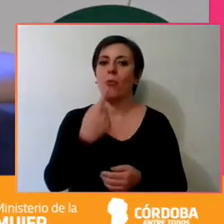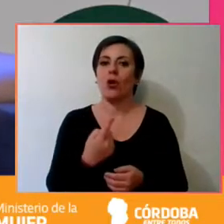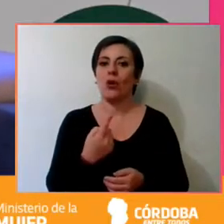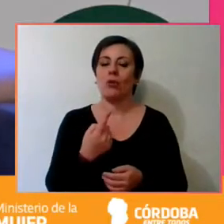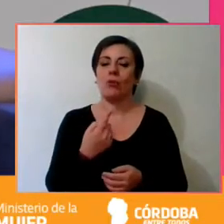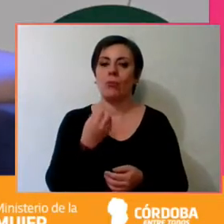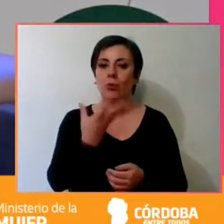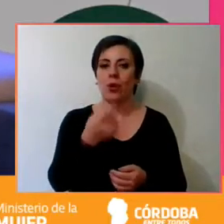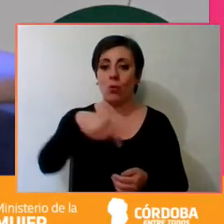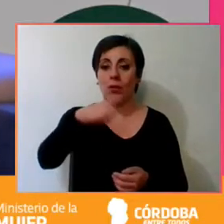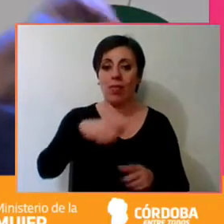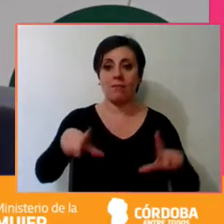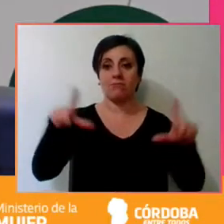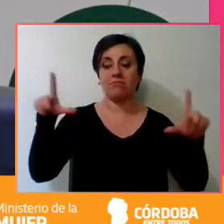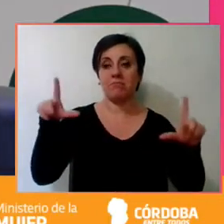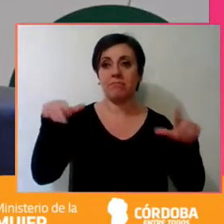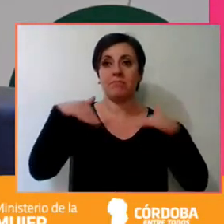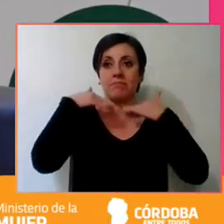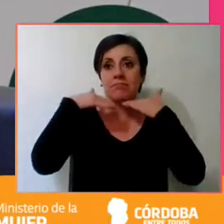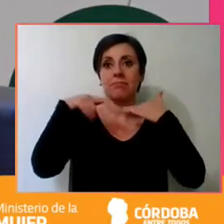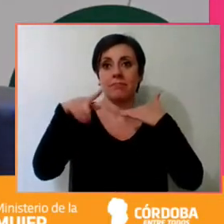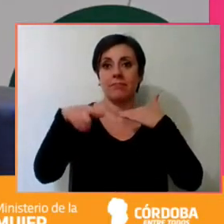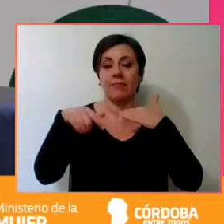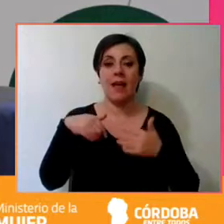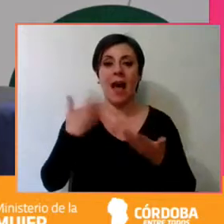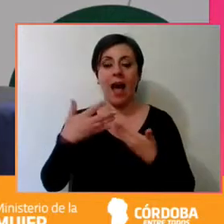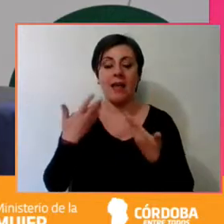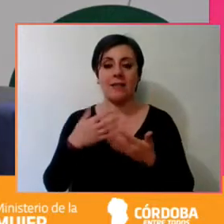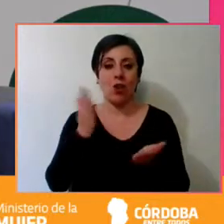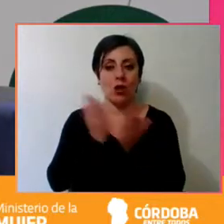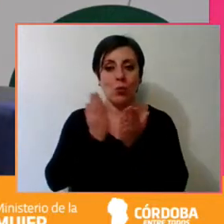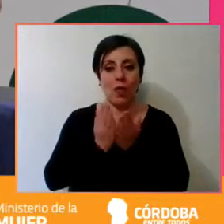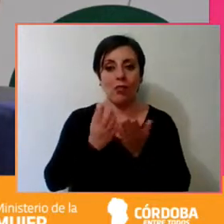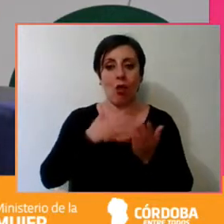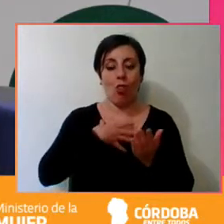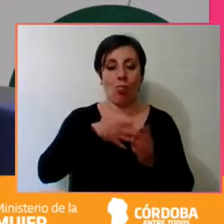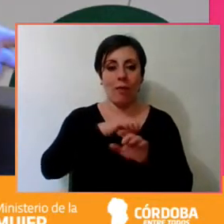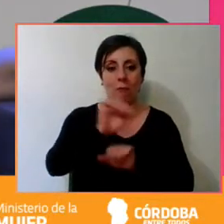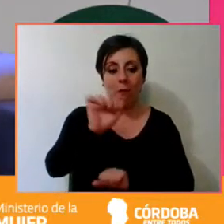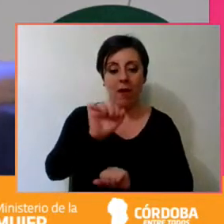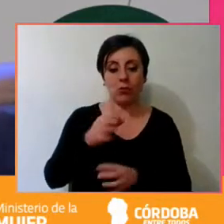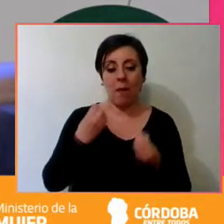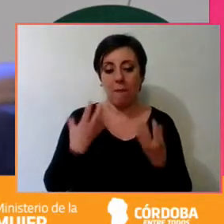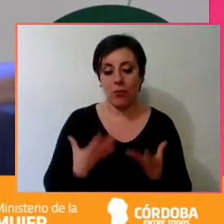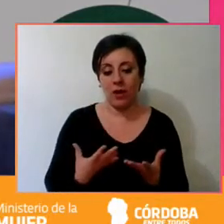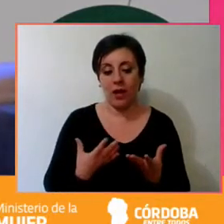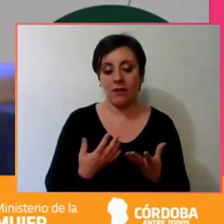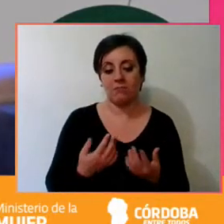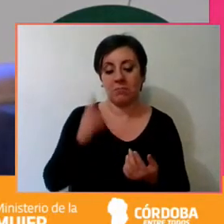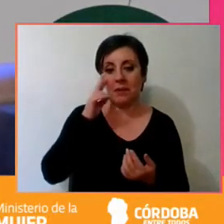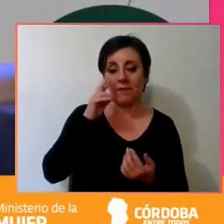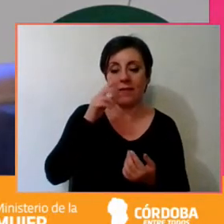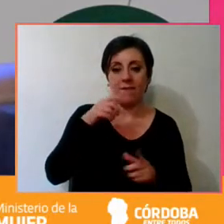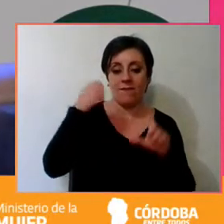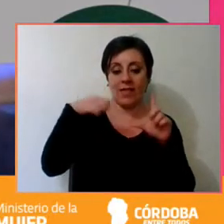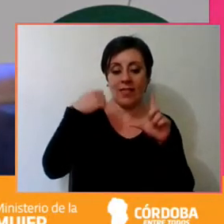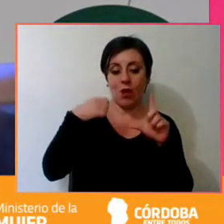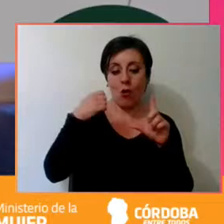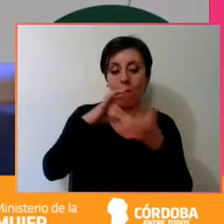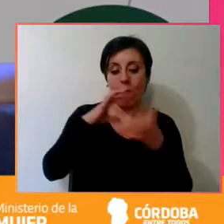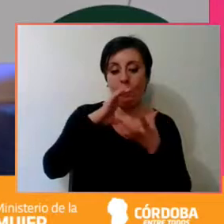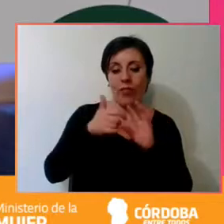detrás? ¿Por qué ustedes hoy están haciendo esa diplomatura? Como escucharon en el video, el Polo es un modelo de